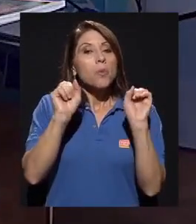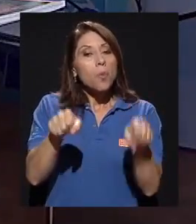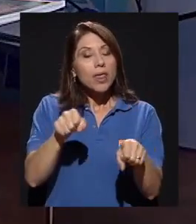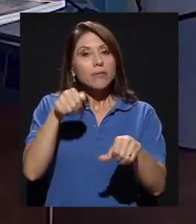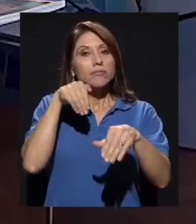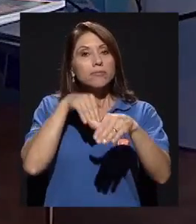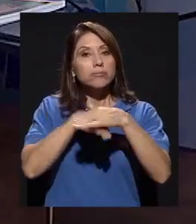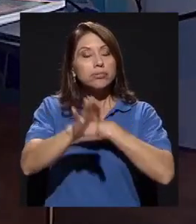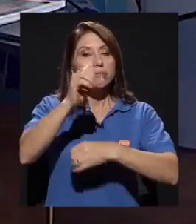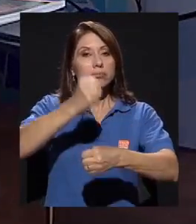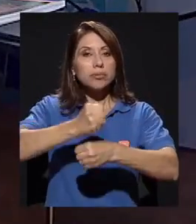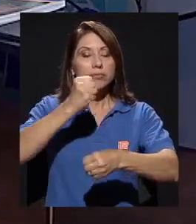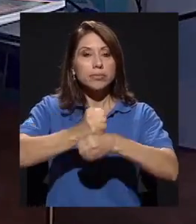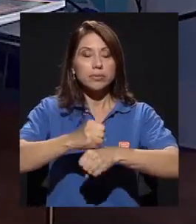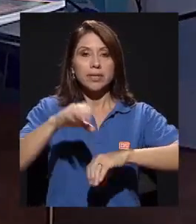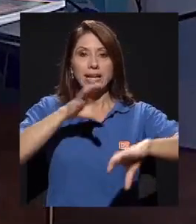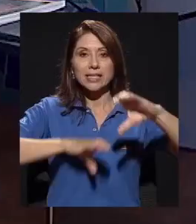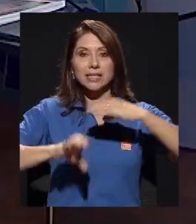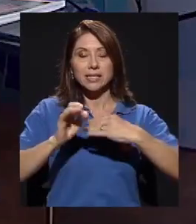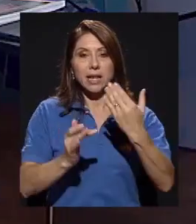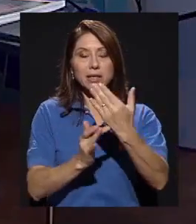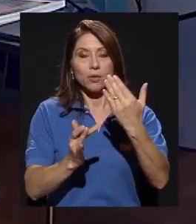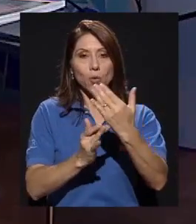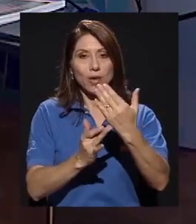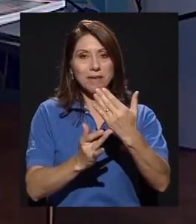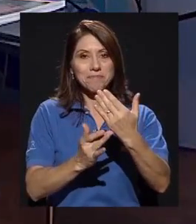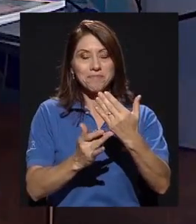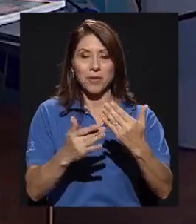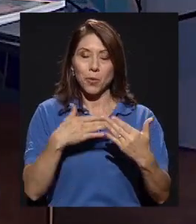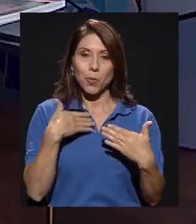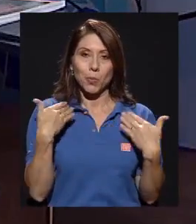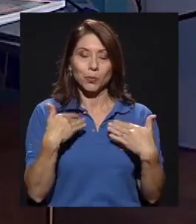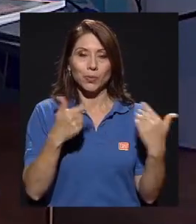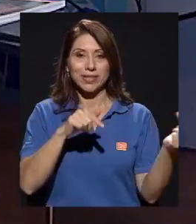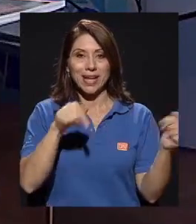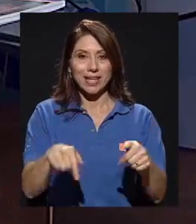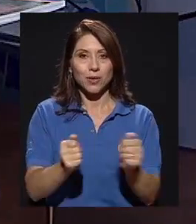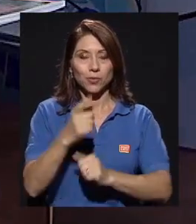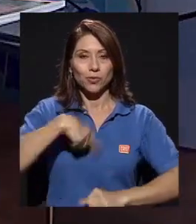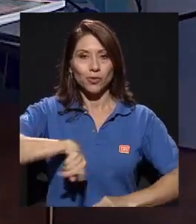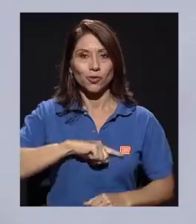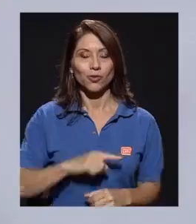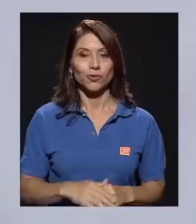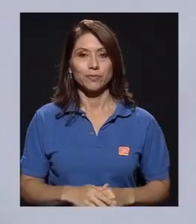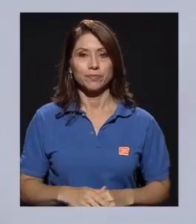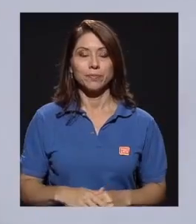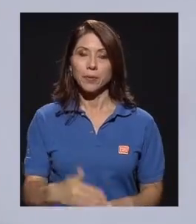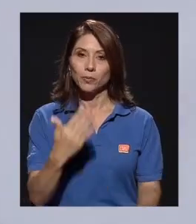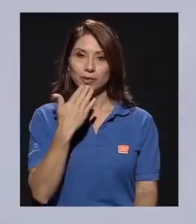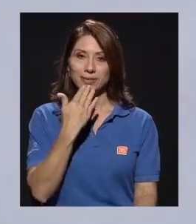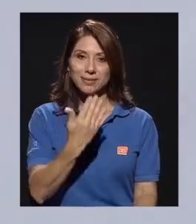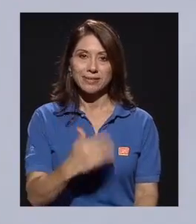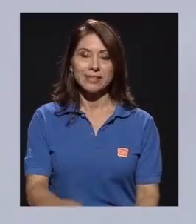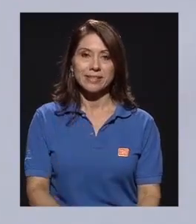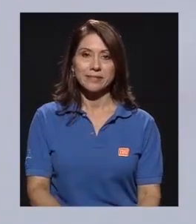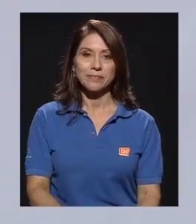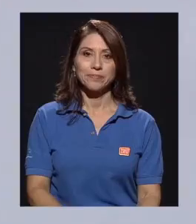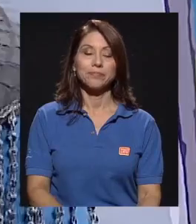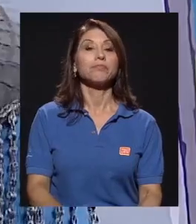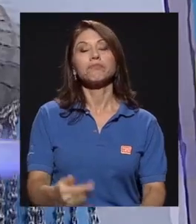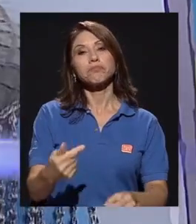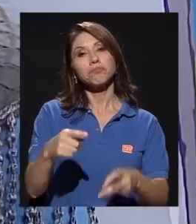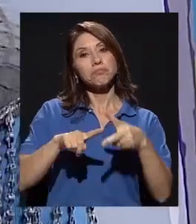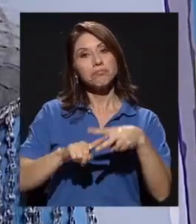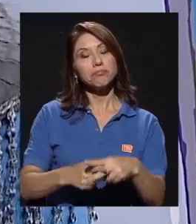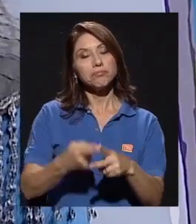femenina costarricense en la ciencia y la tecnología un gusto que esté aquí con nosotros Muchas gracias Voy a empezar por decirles